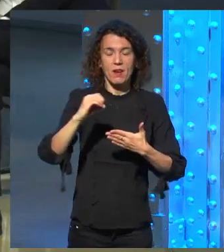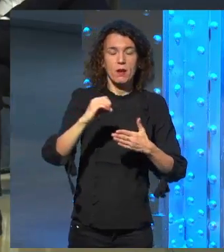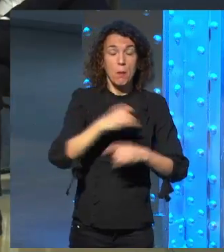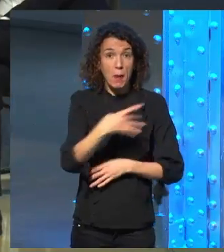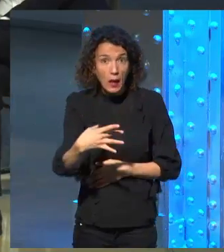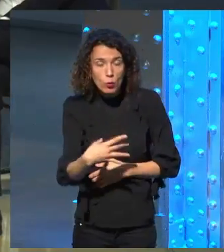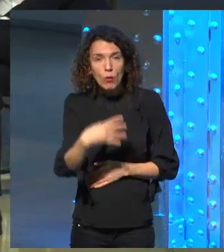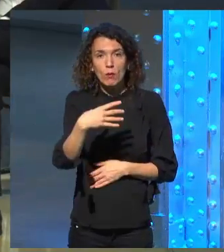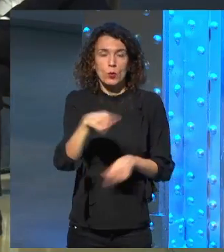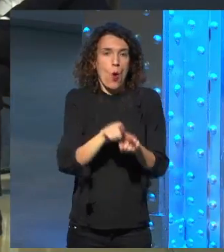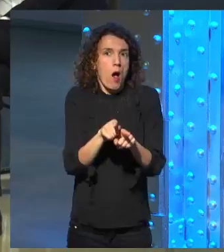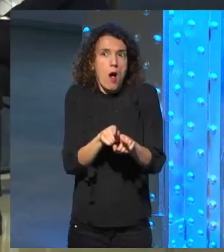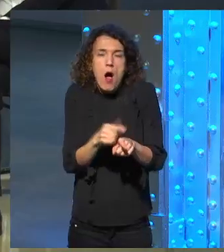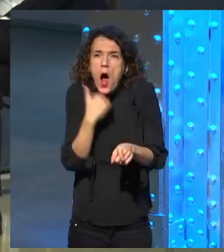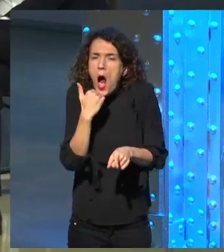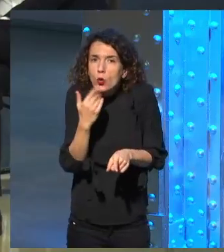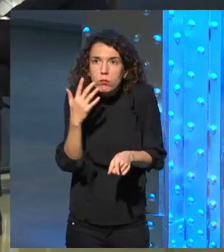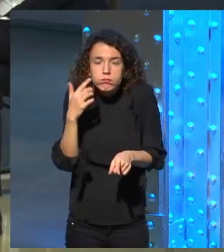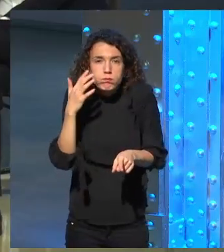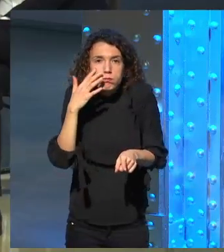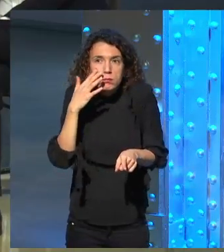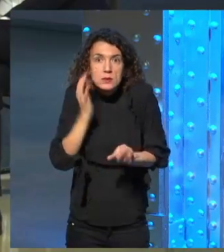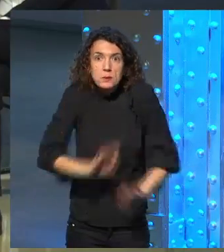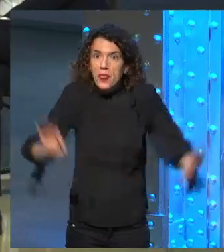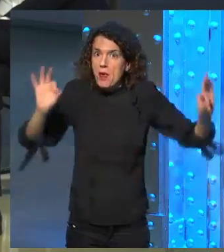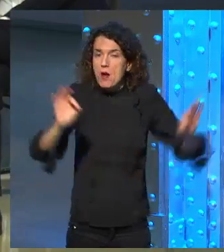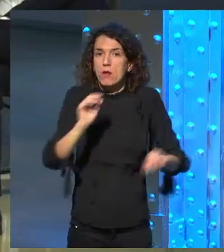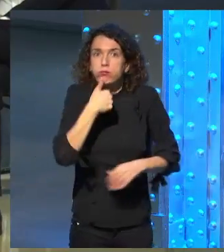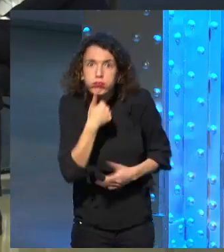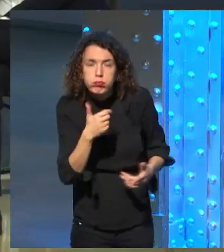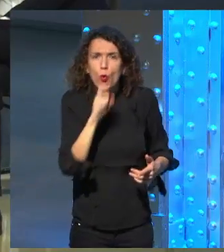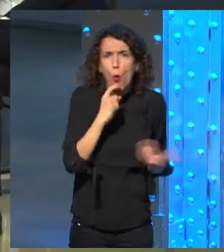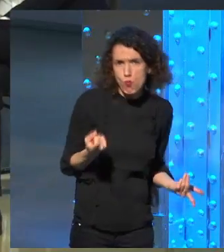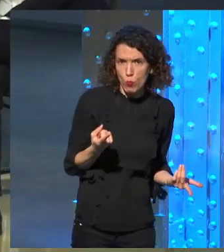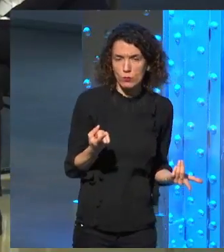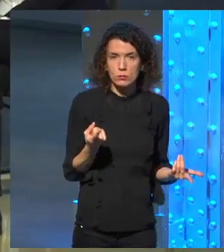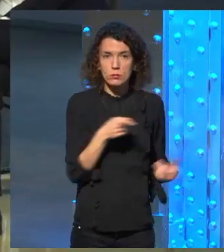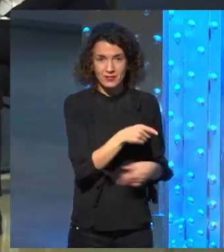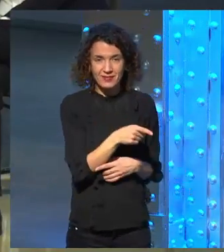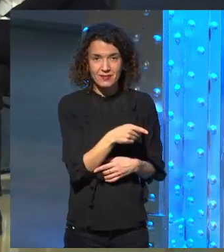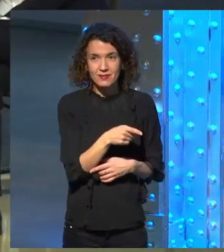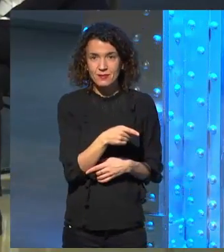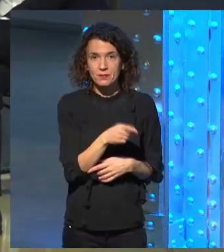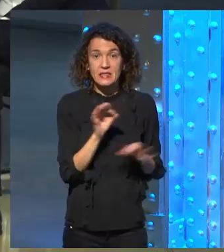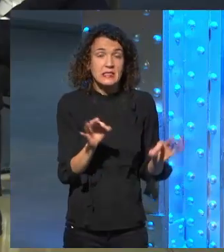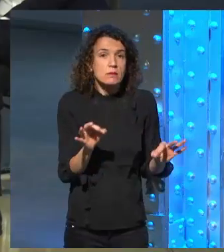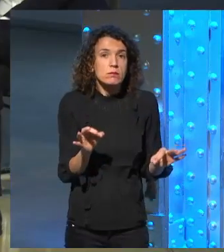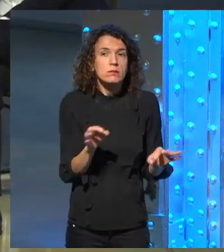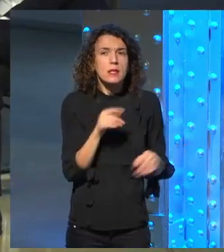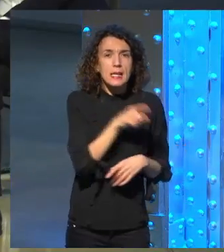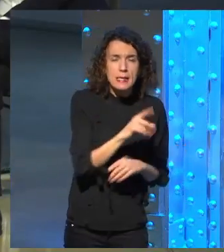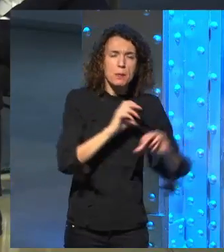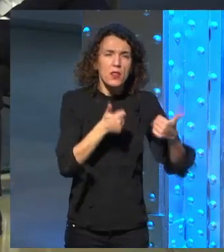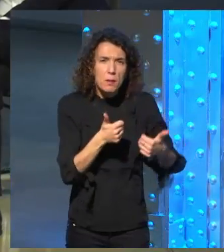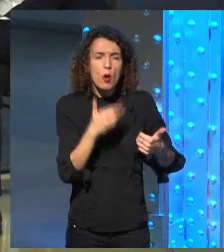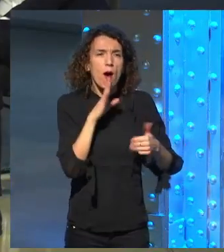misterio más grande de... No, sí, tenemos empieza, el regalo, ¿no?, de ¿no?, tener obras que nos dejan los empieza genios y eso, decir, pues, esto es que tiene que ser así. Y el